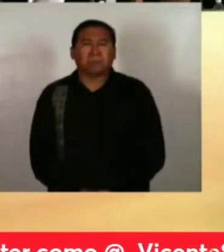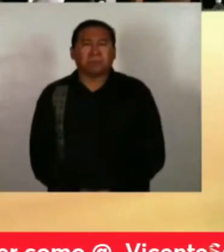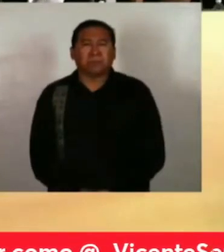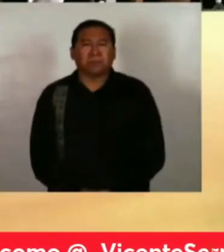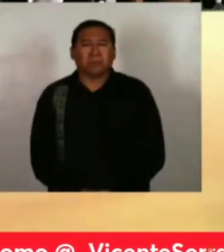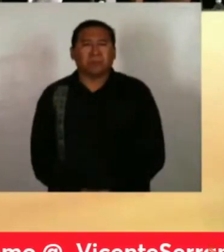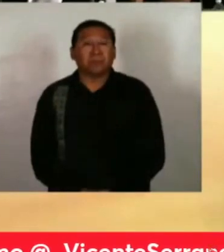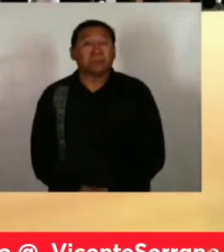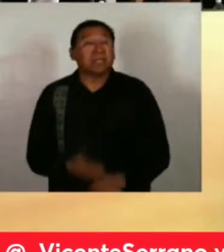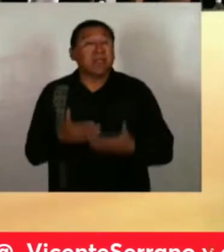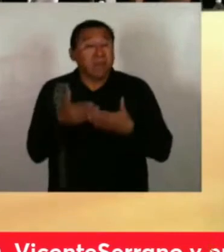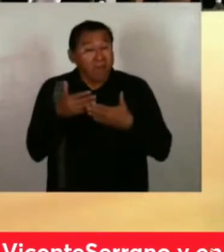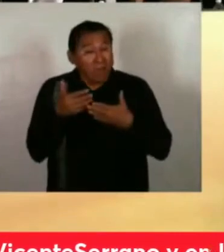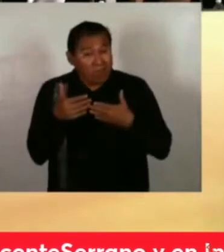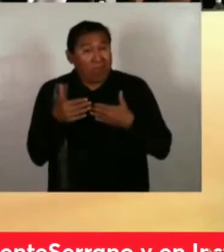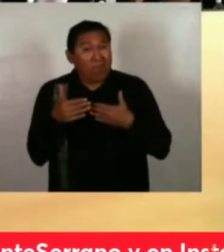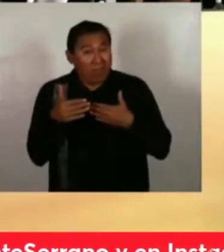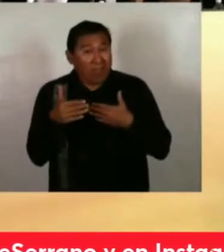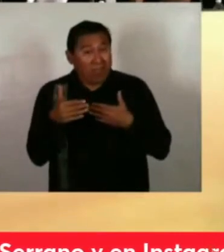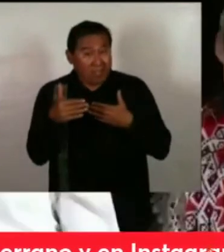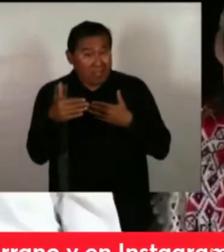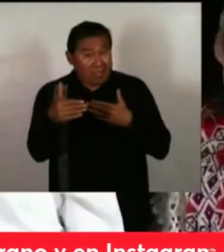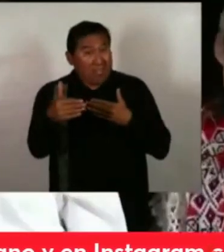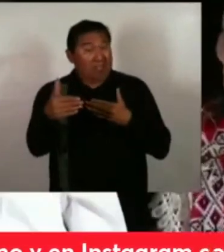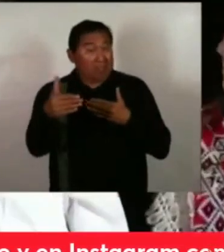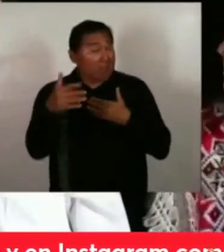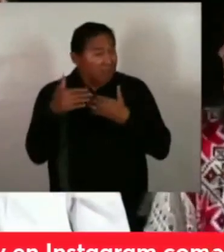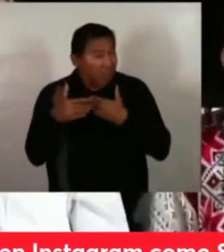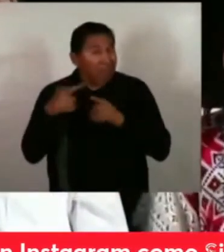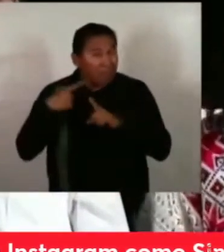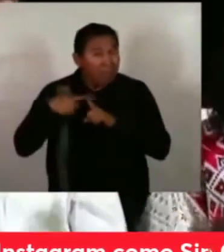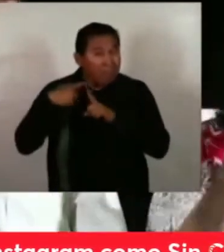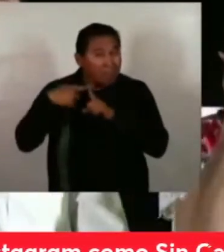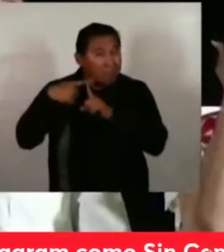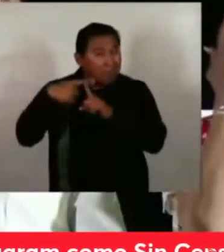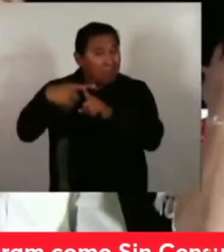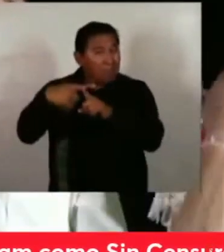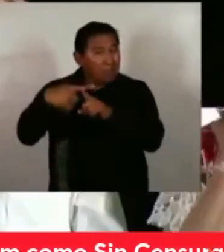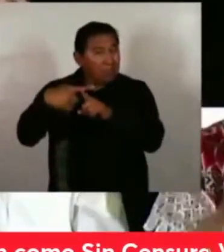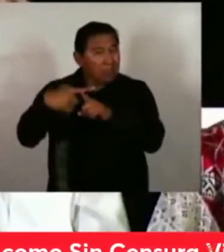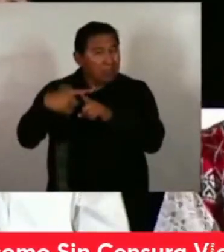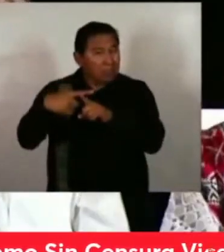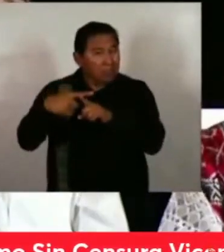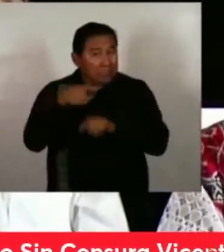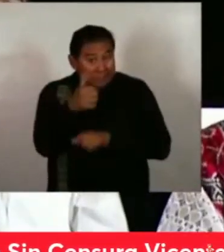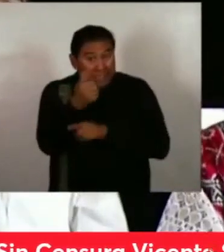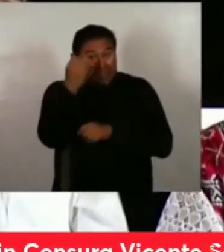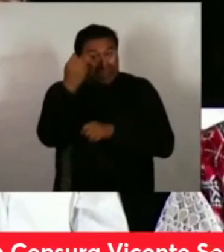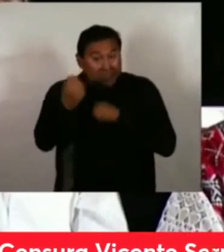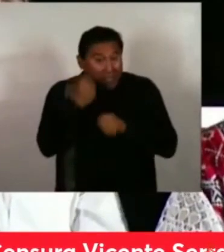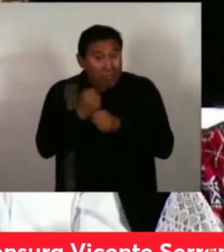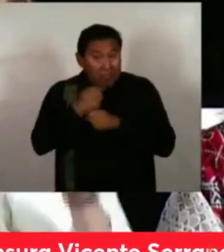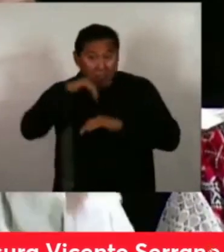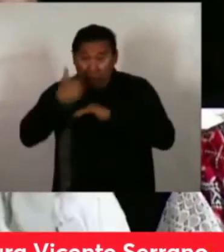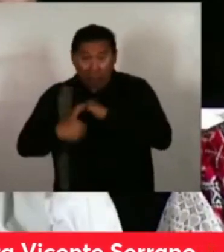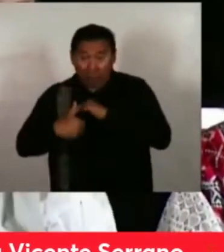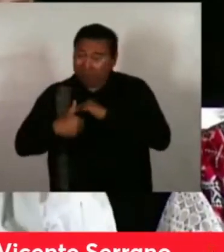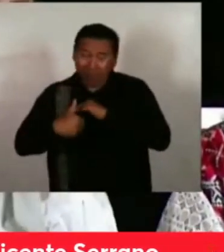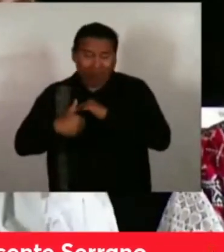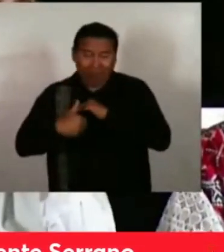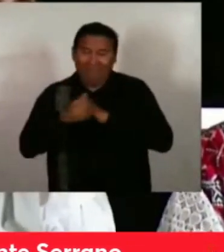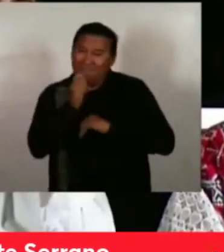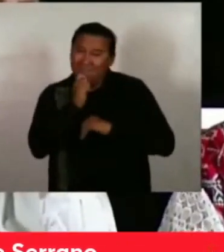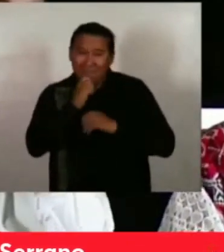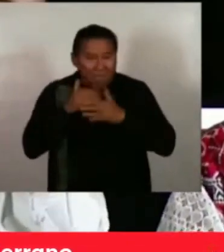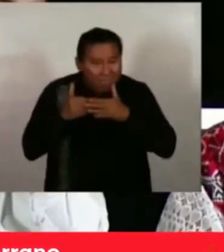pero todavía hace falta hacer más, porque no todo se puede hacer en 6 años. Así que